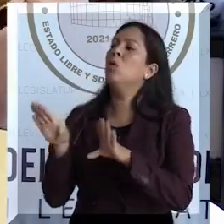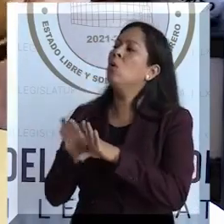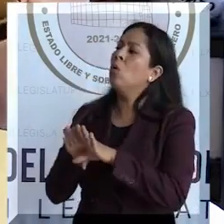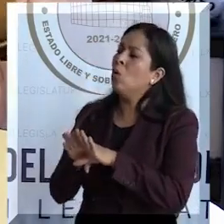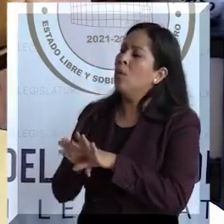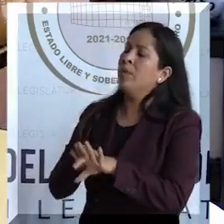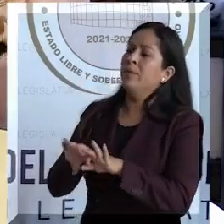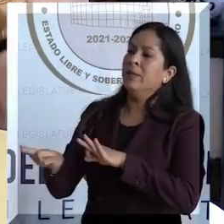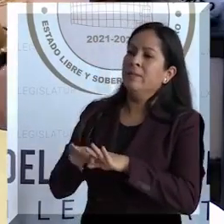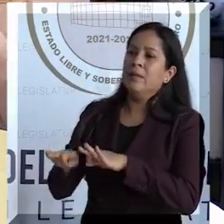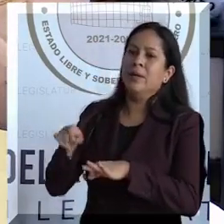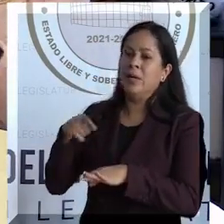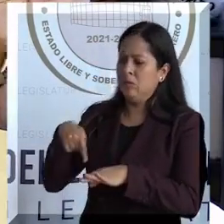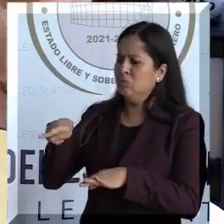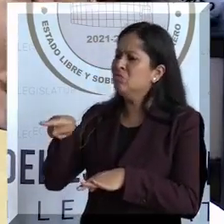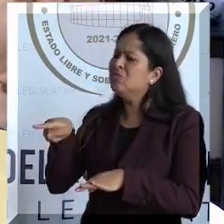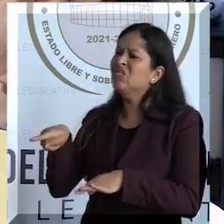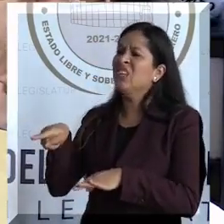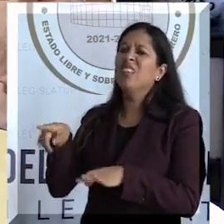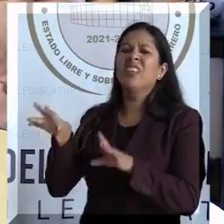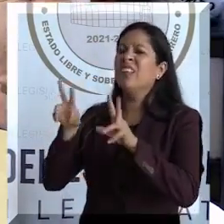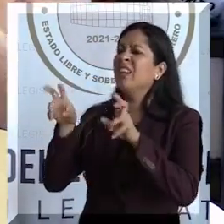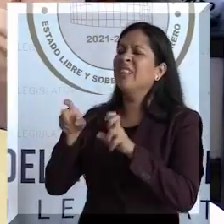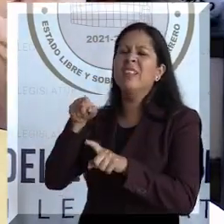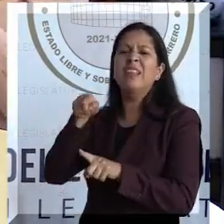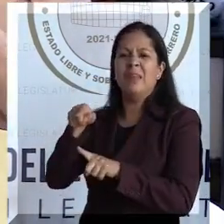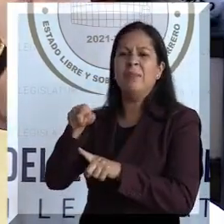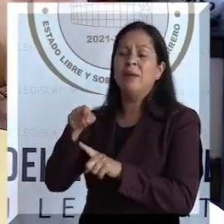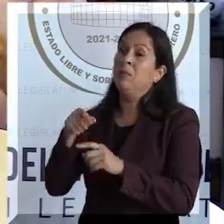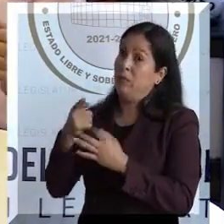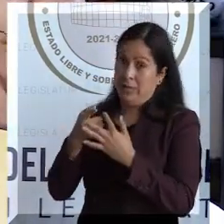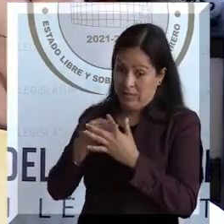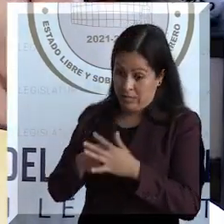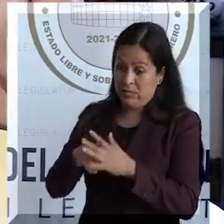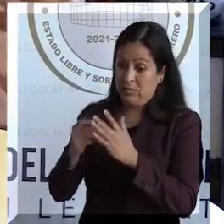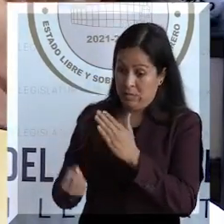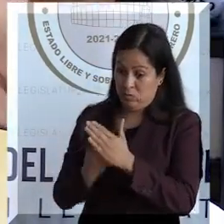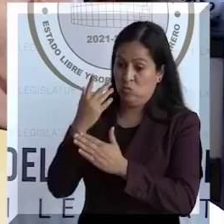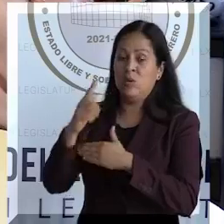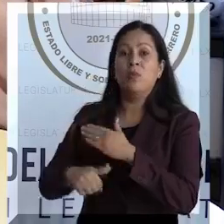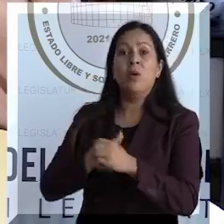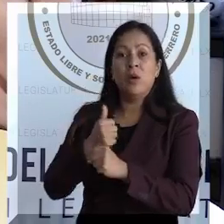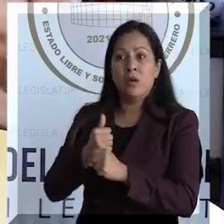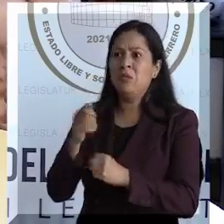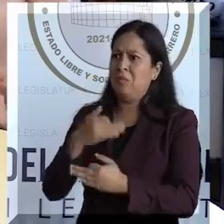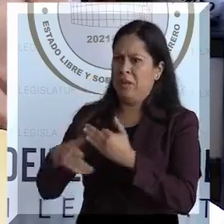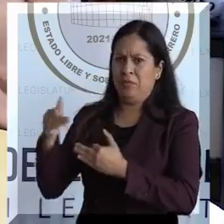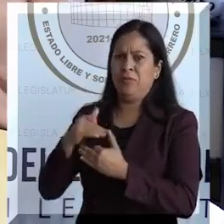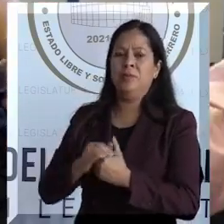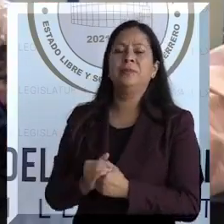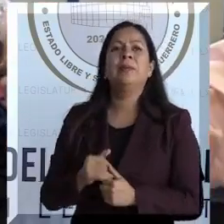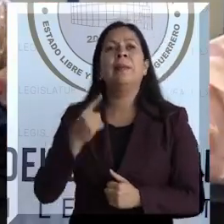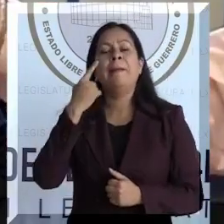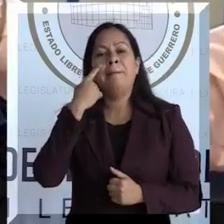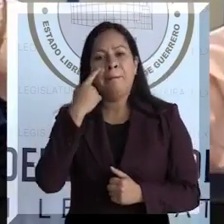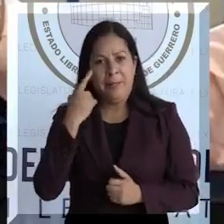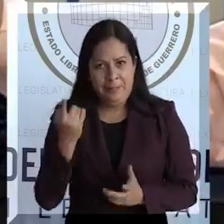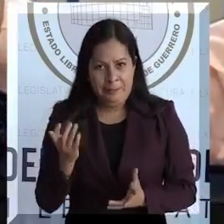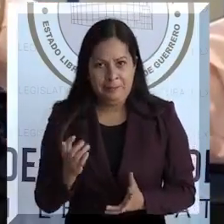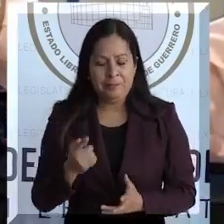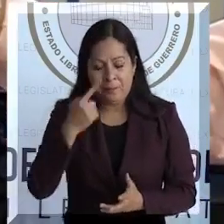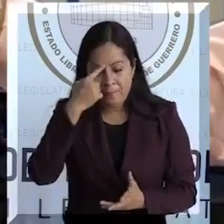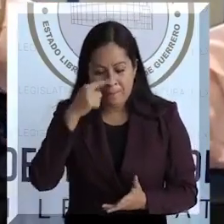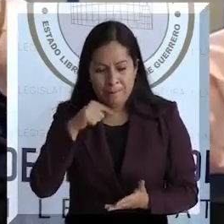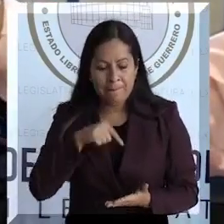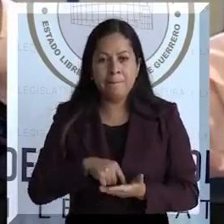estará trabajando desde el Congreso en este tema? Porque arranca también un nuevo año para todas y todos. Mira, yo creo